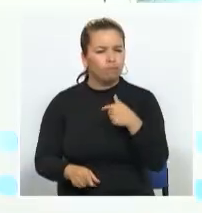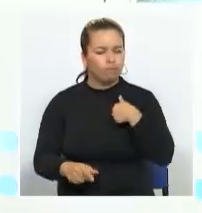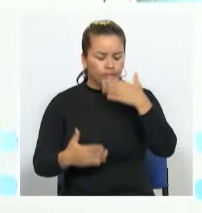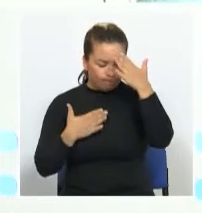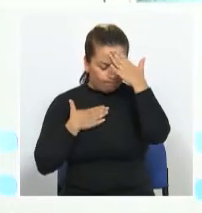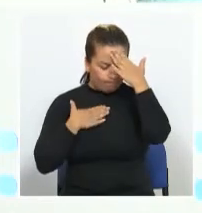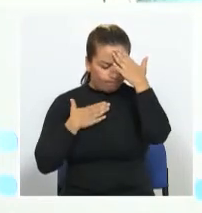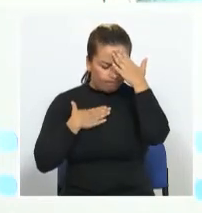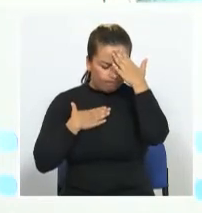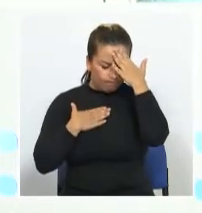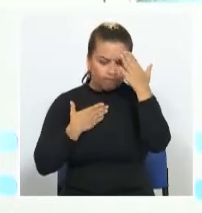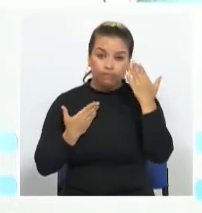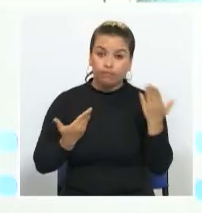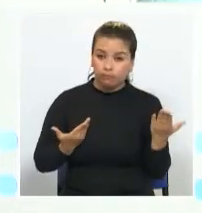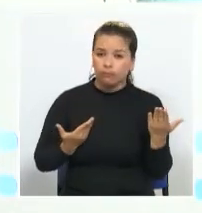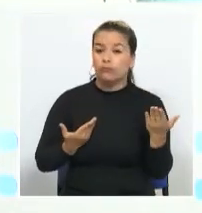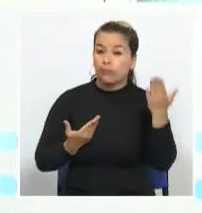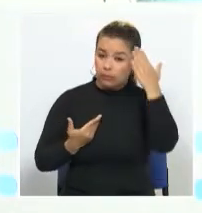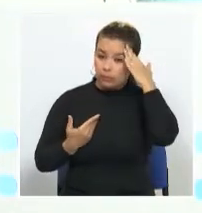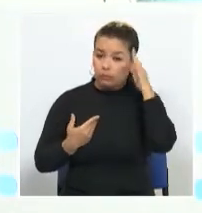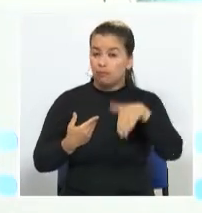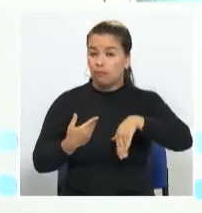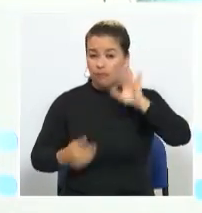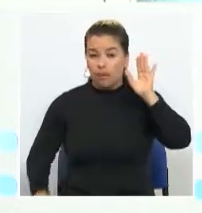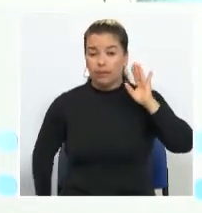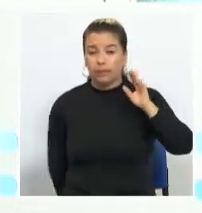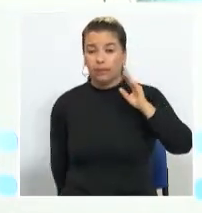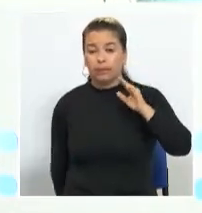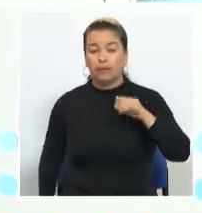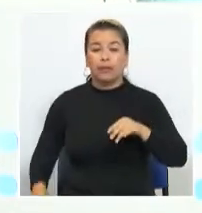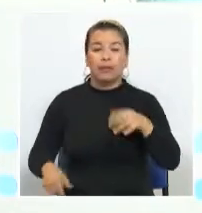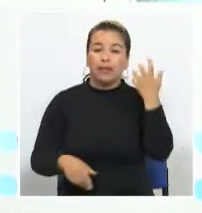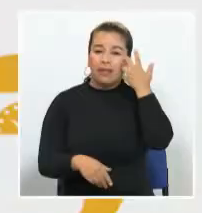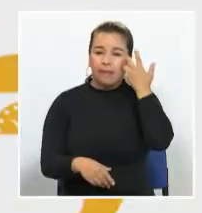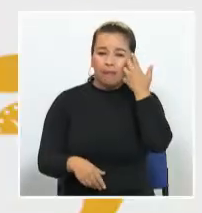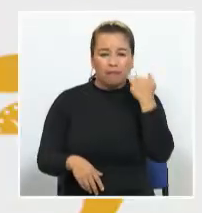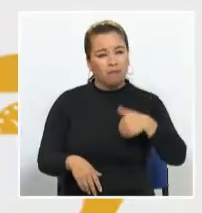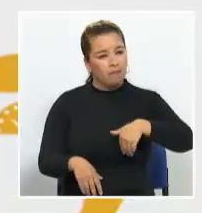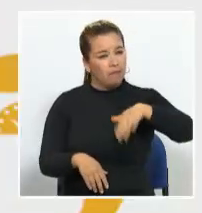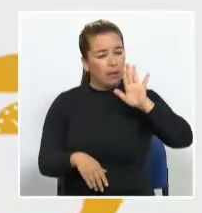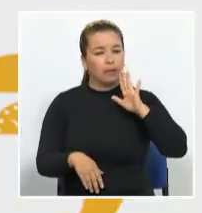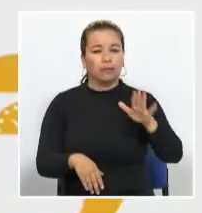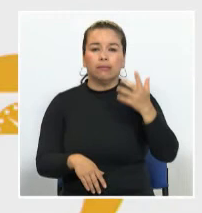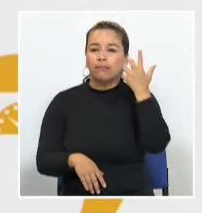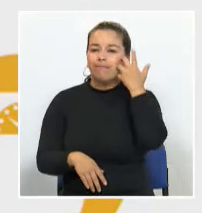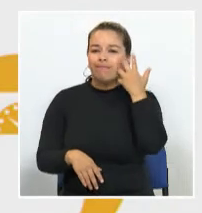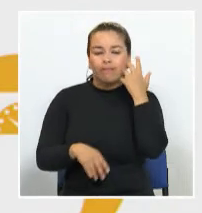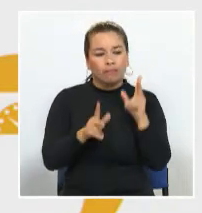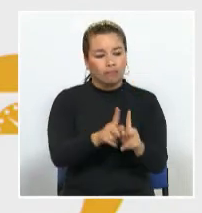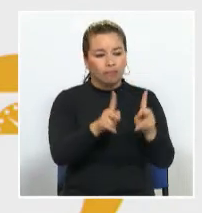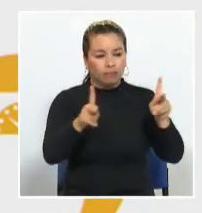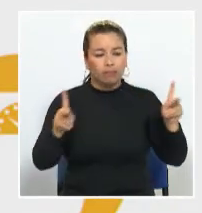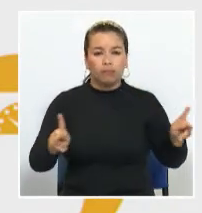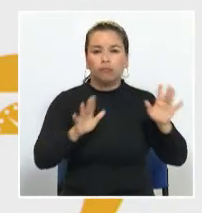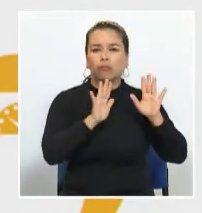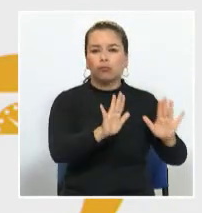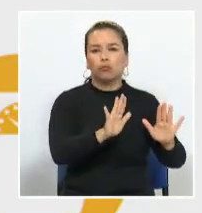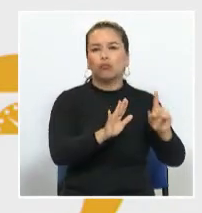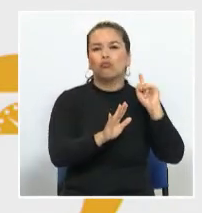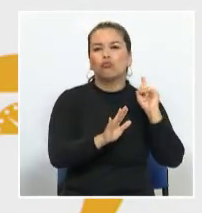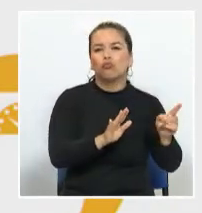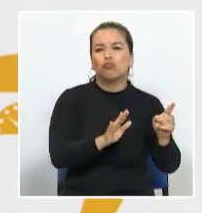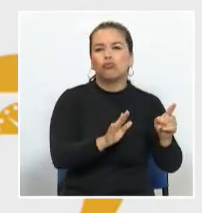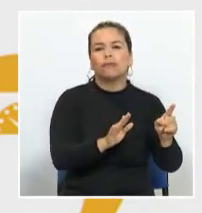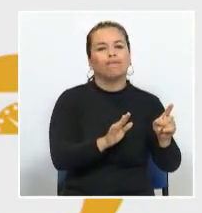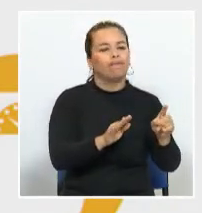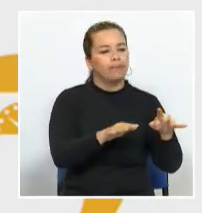que la mayoría de las enfermedades que padecemos, las personas están dadas por unos malos